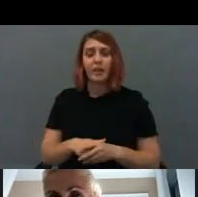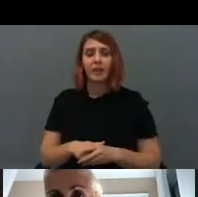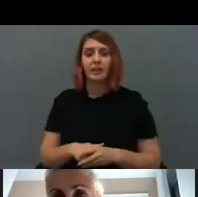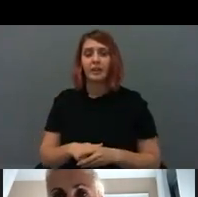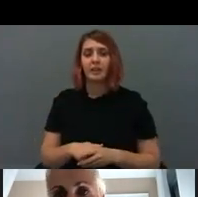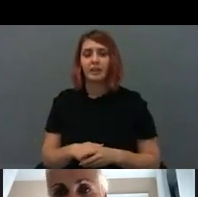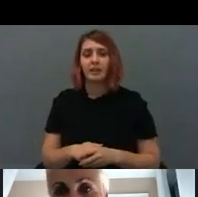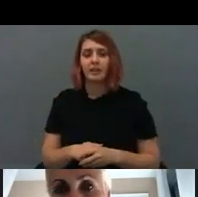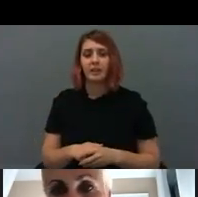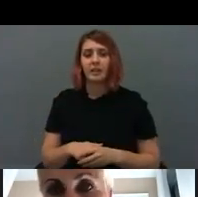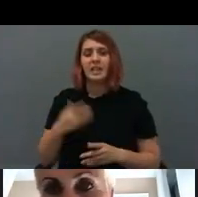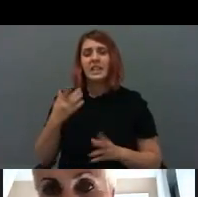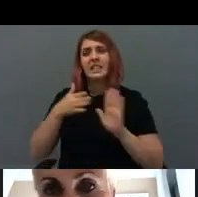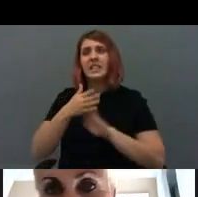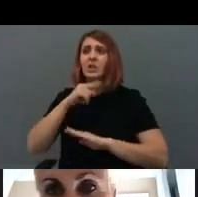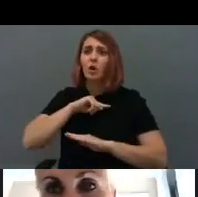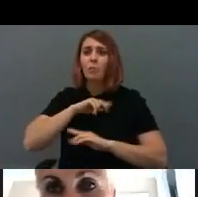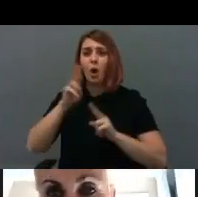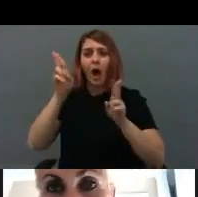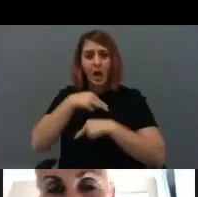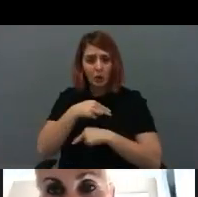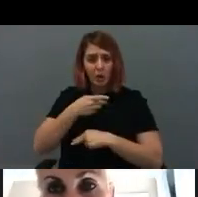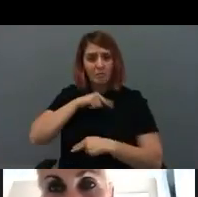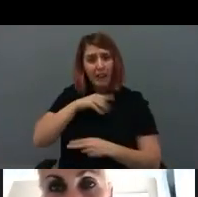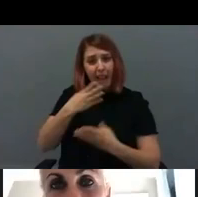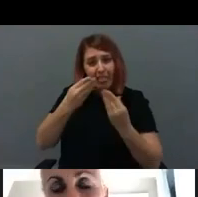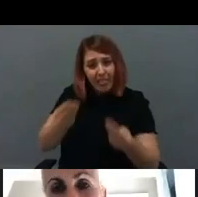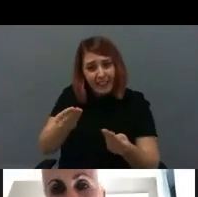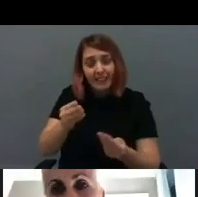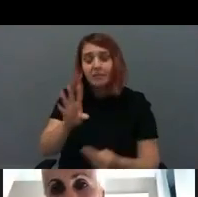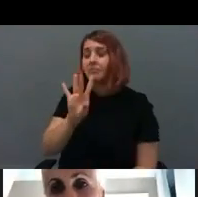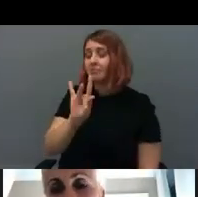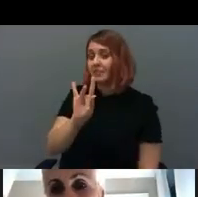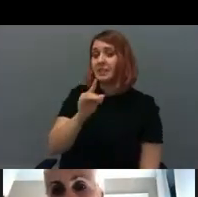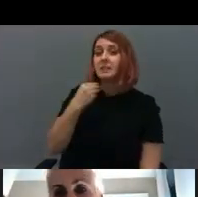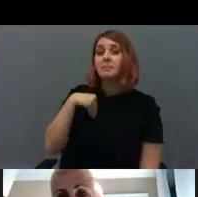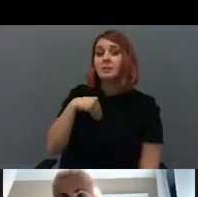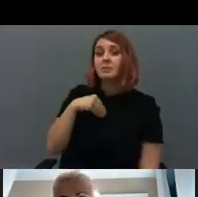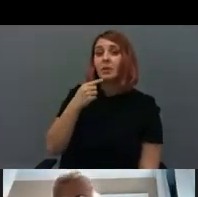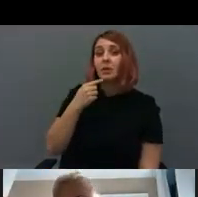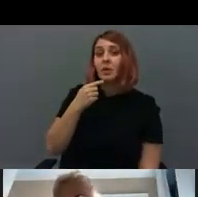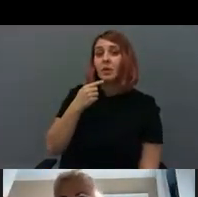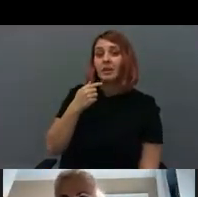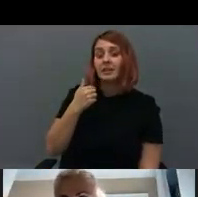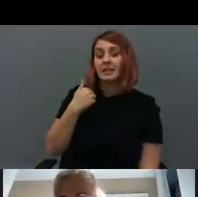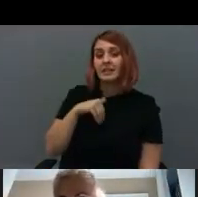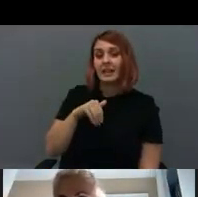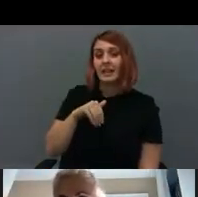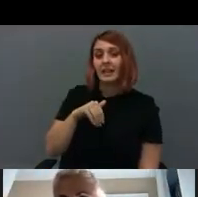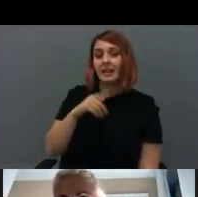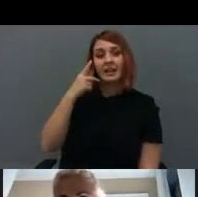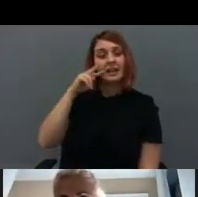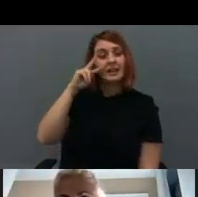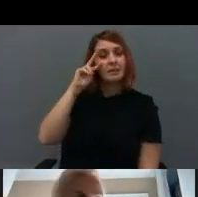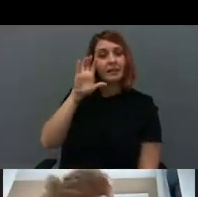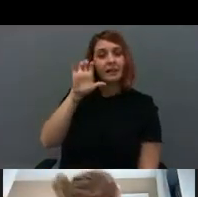¿Se me entiende? Totalmente, Raquel. En este sentido, casi que ya que nuestra experta